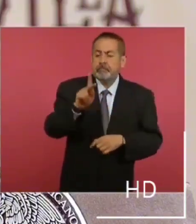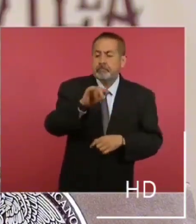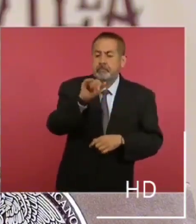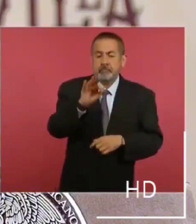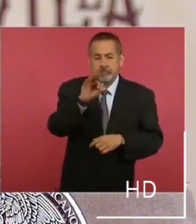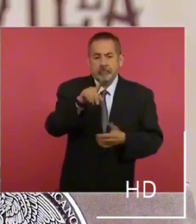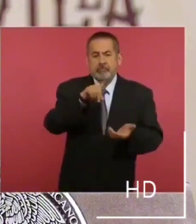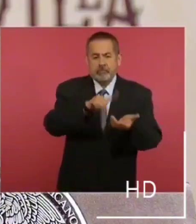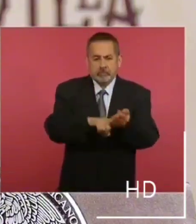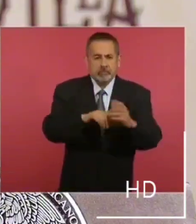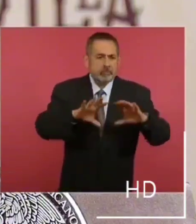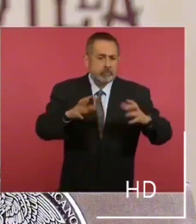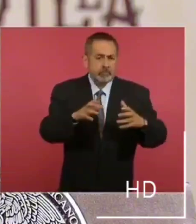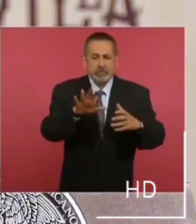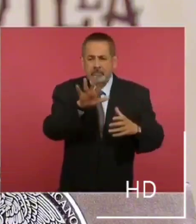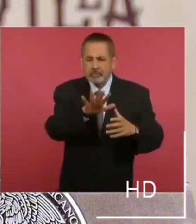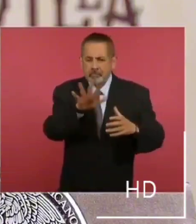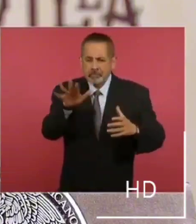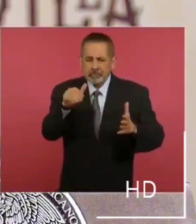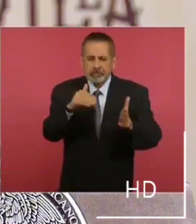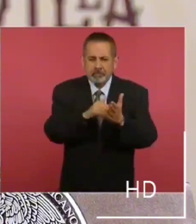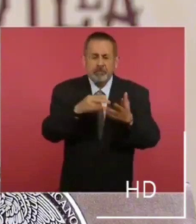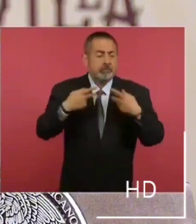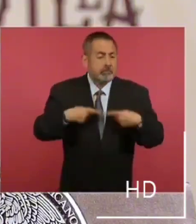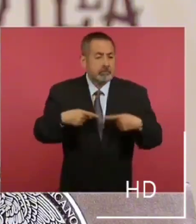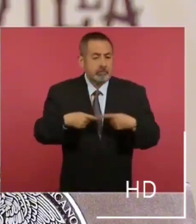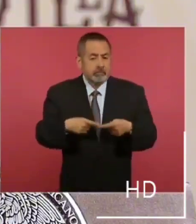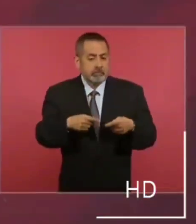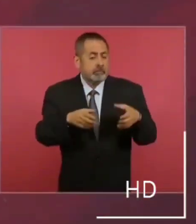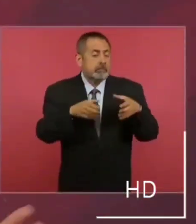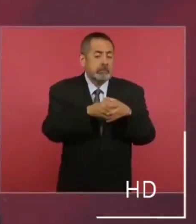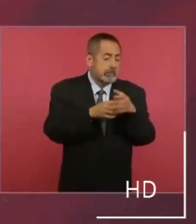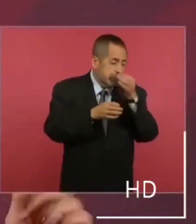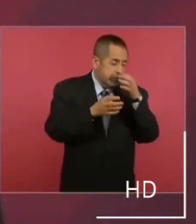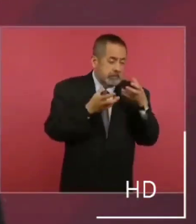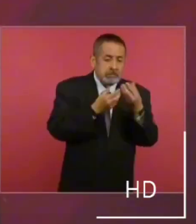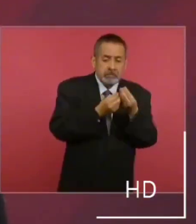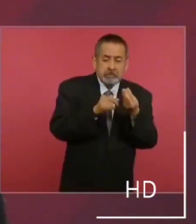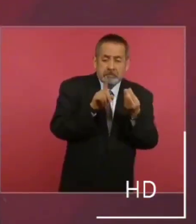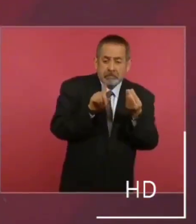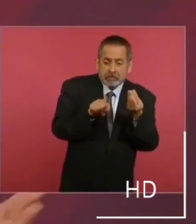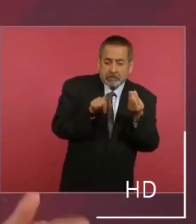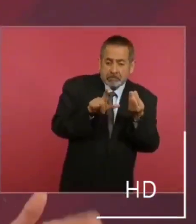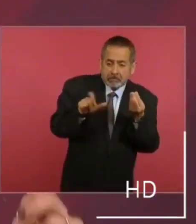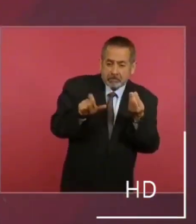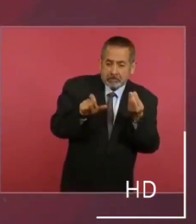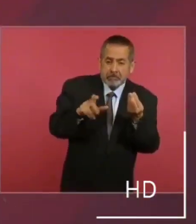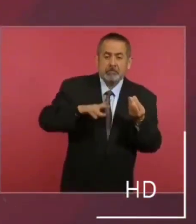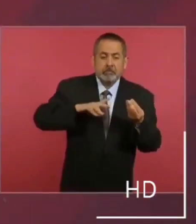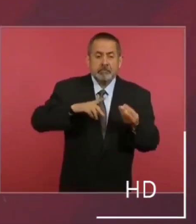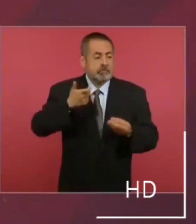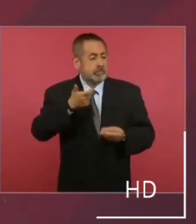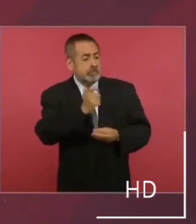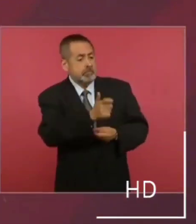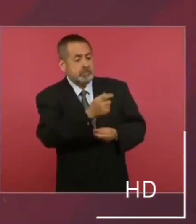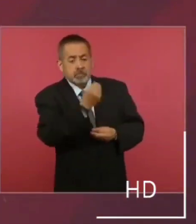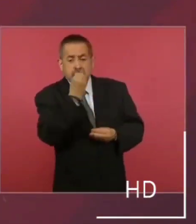Judicial trabajan 55,000 personas y solamente 1,700 reciben alimentos por